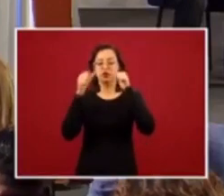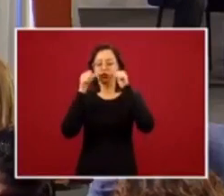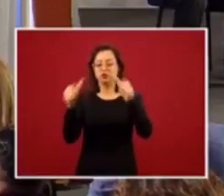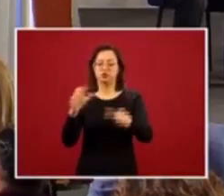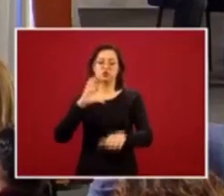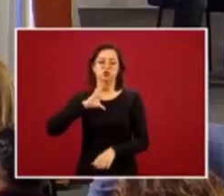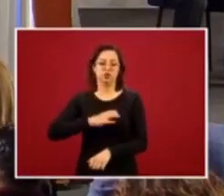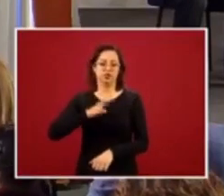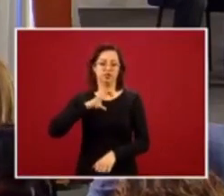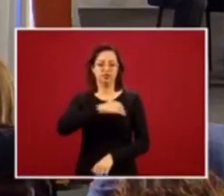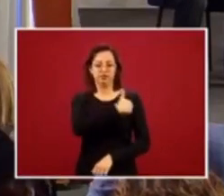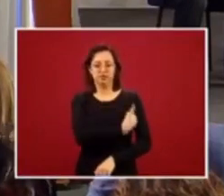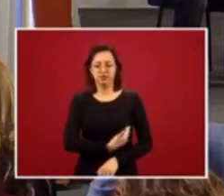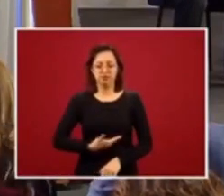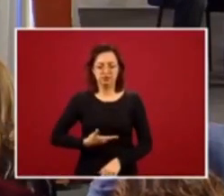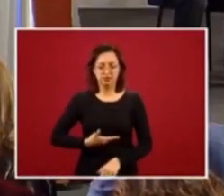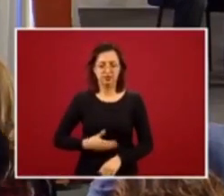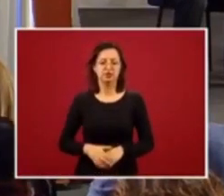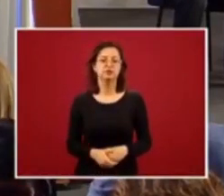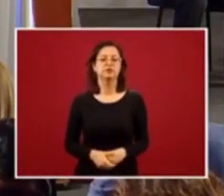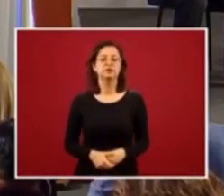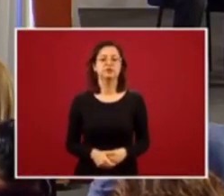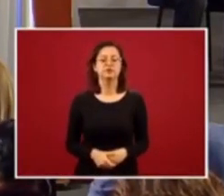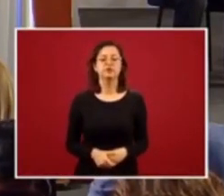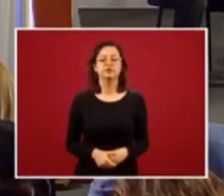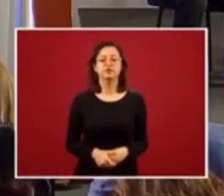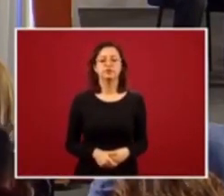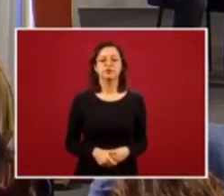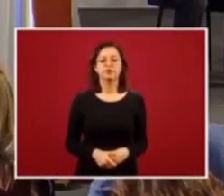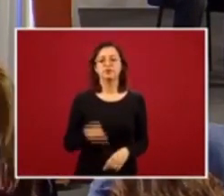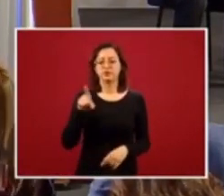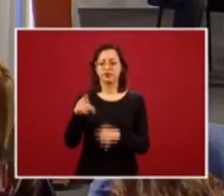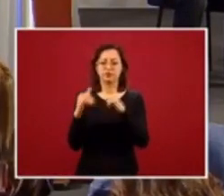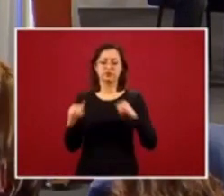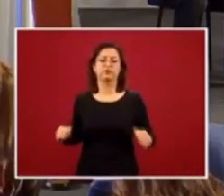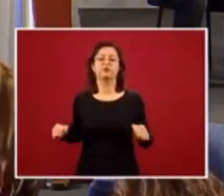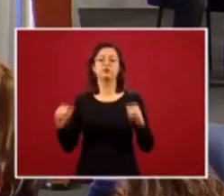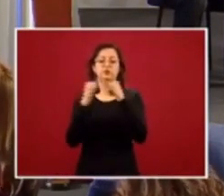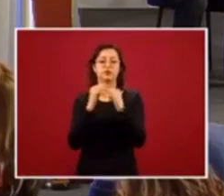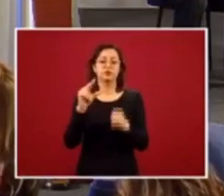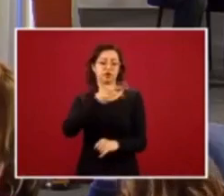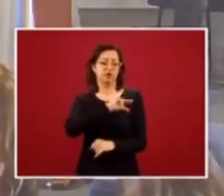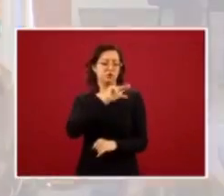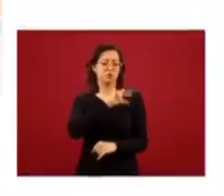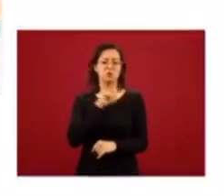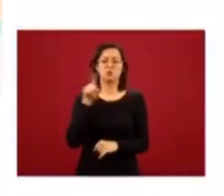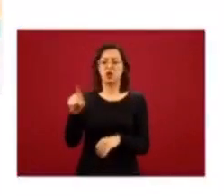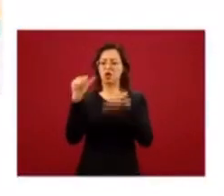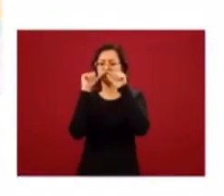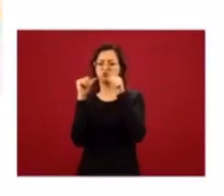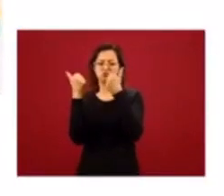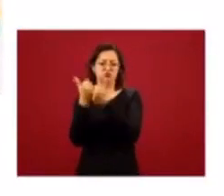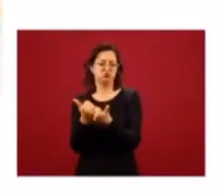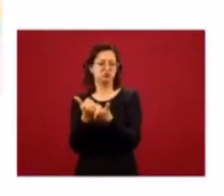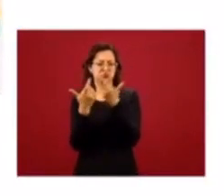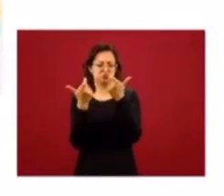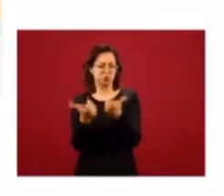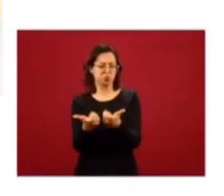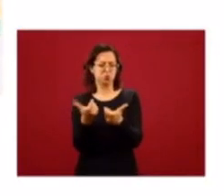mama esta es una institución privada sin fines de lucro que